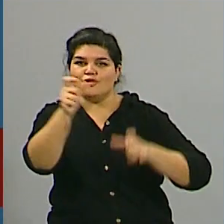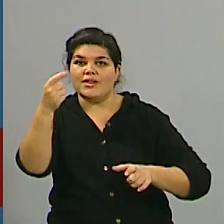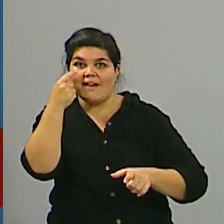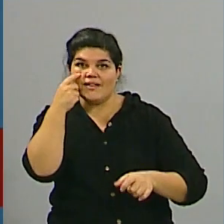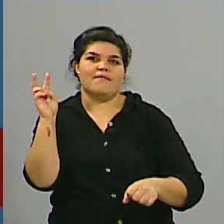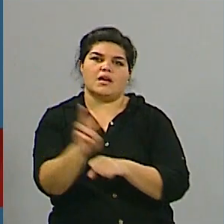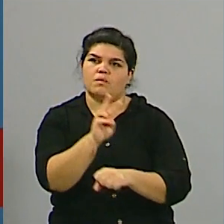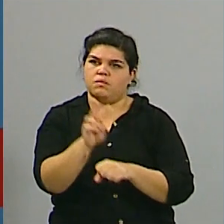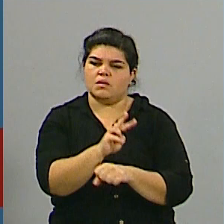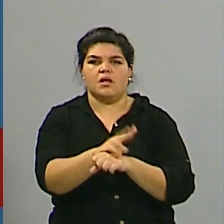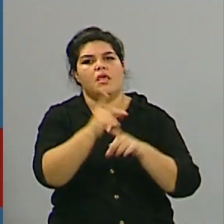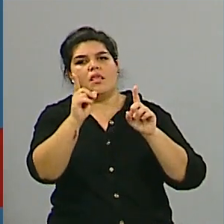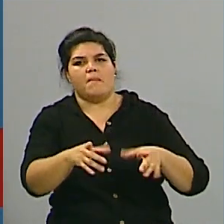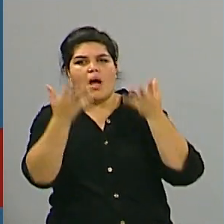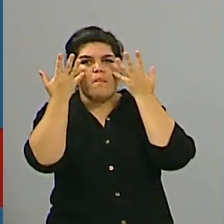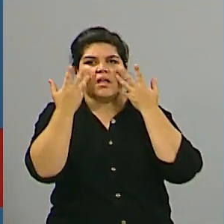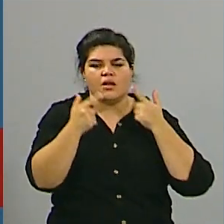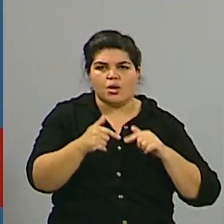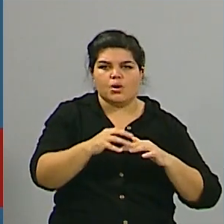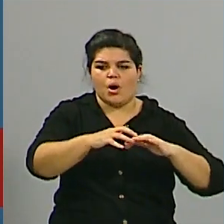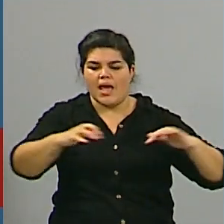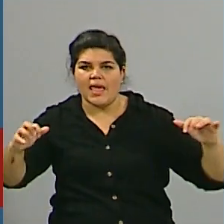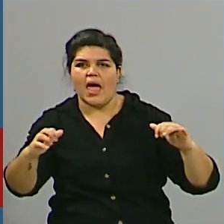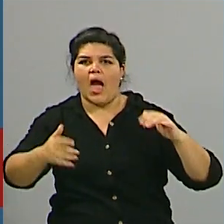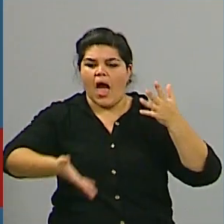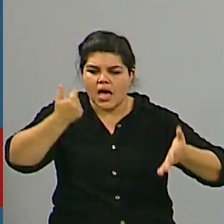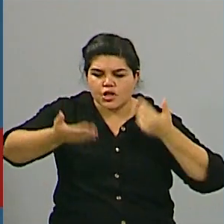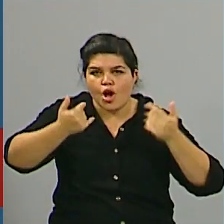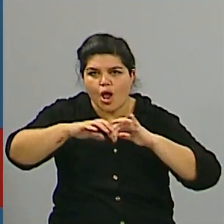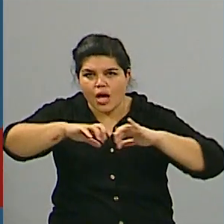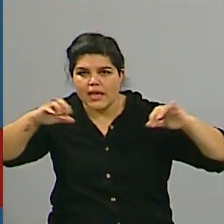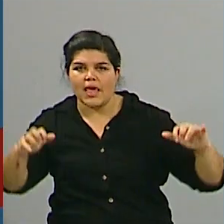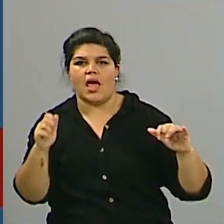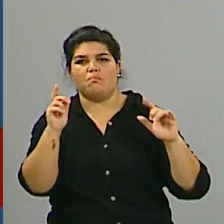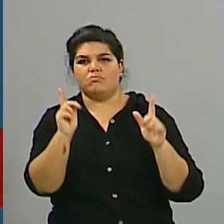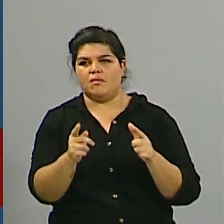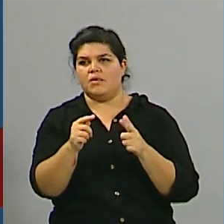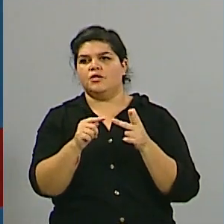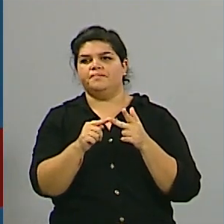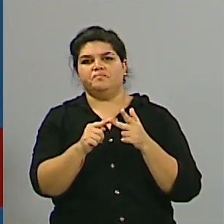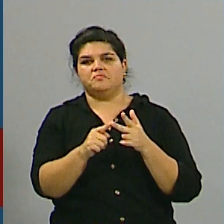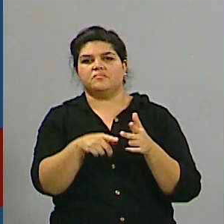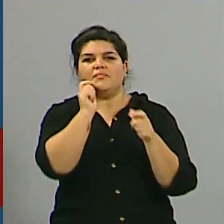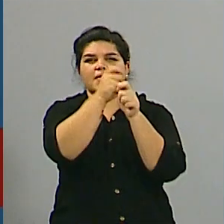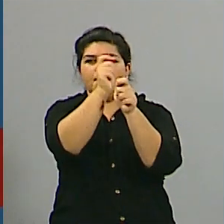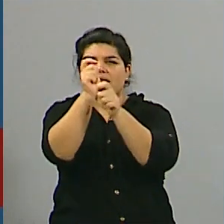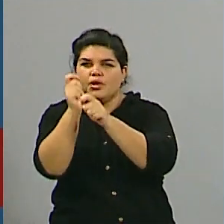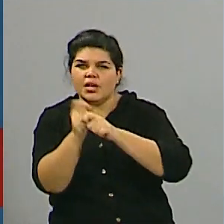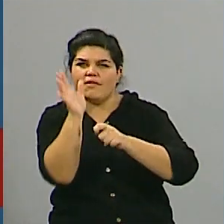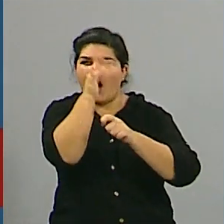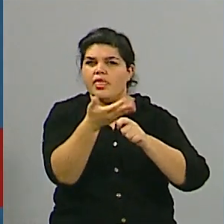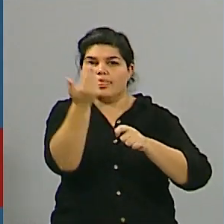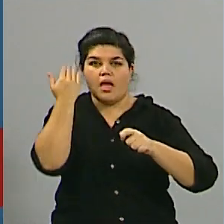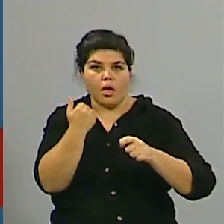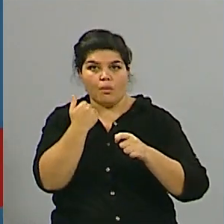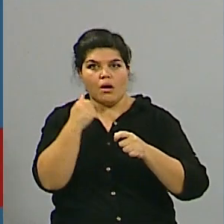la paleontología, con la arqueología, con Ujú. un montón de valores interesantísimos, petroglifos. Así Claro. que una comunidad